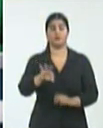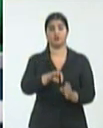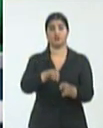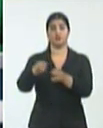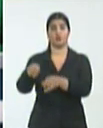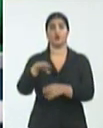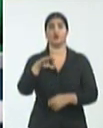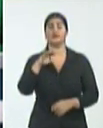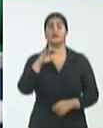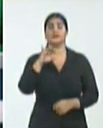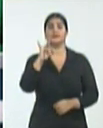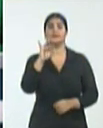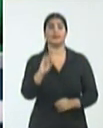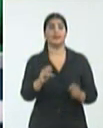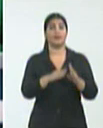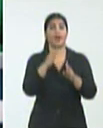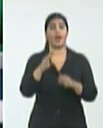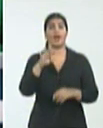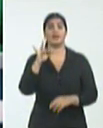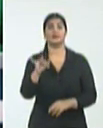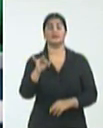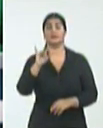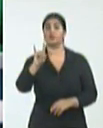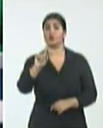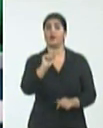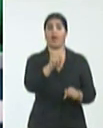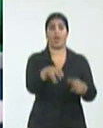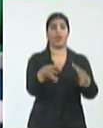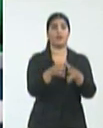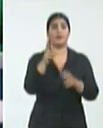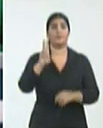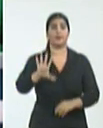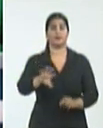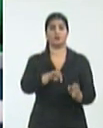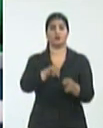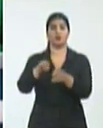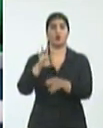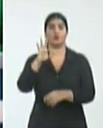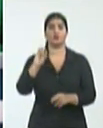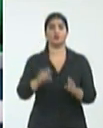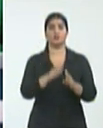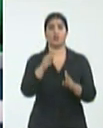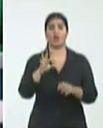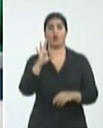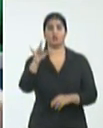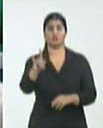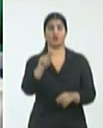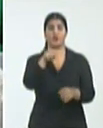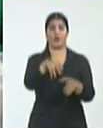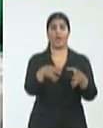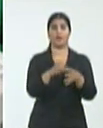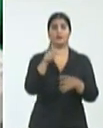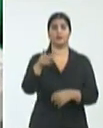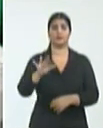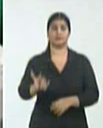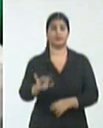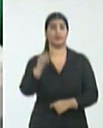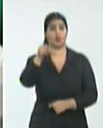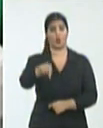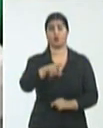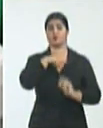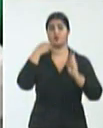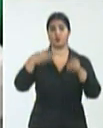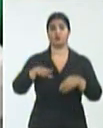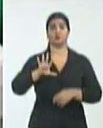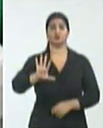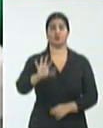79, 25, entre 80 y 89, 17, y nuevamente fallecen 5